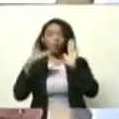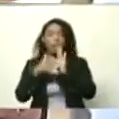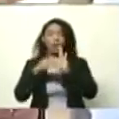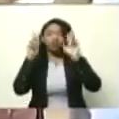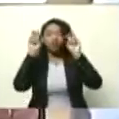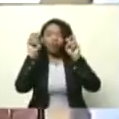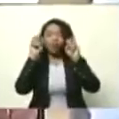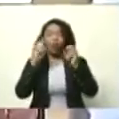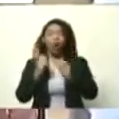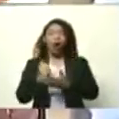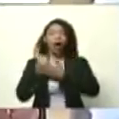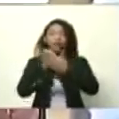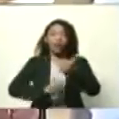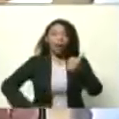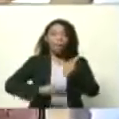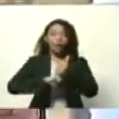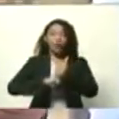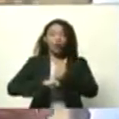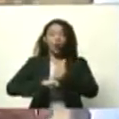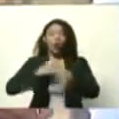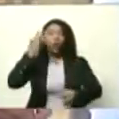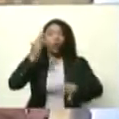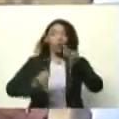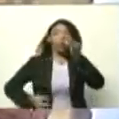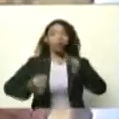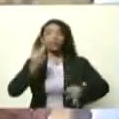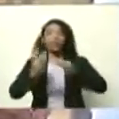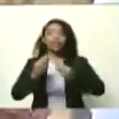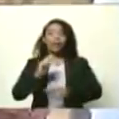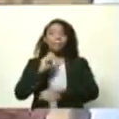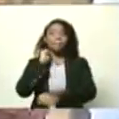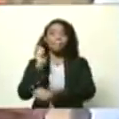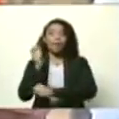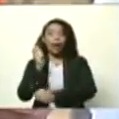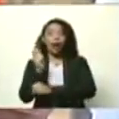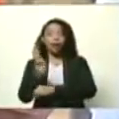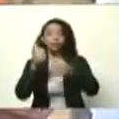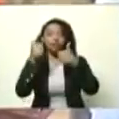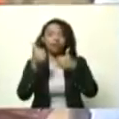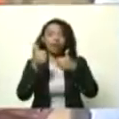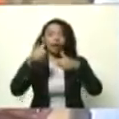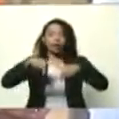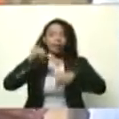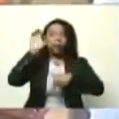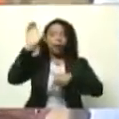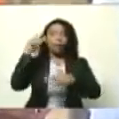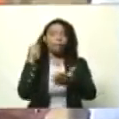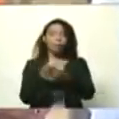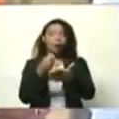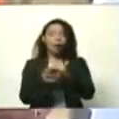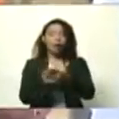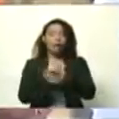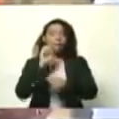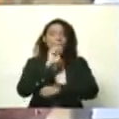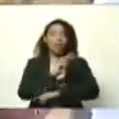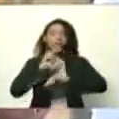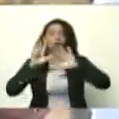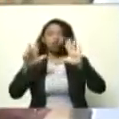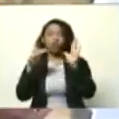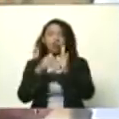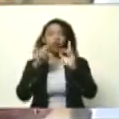nuevos contribuyentes jurídicos que cumplieron su obligación tributaria con el país. 28.000